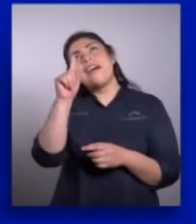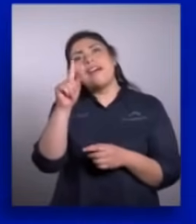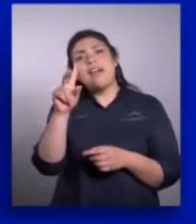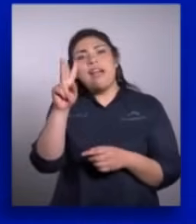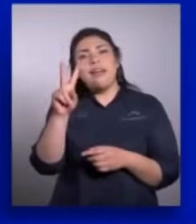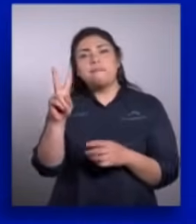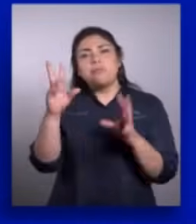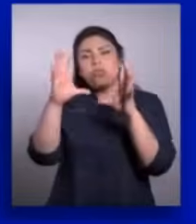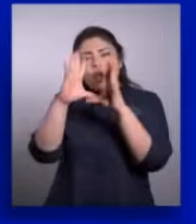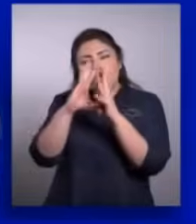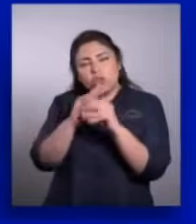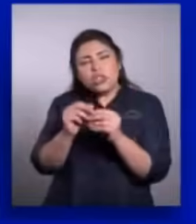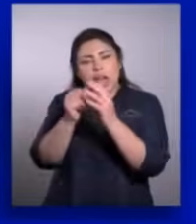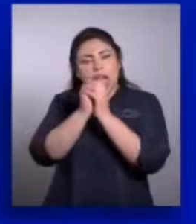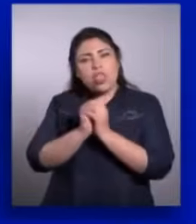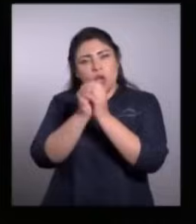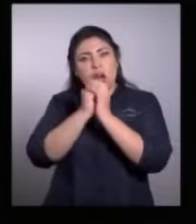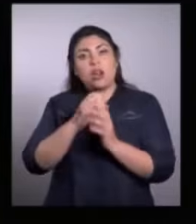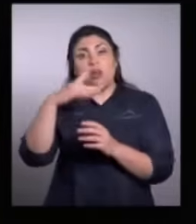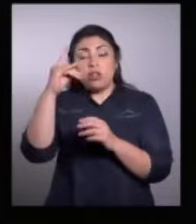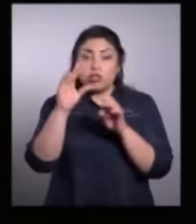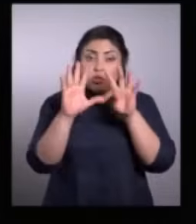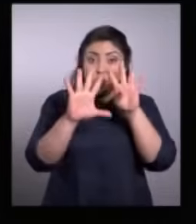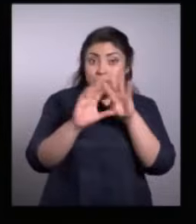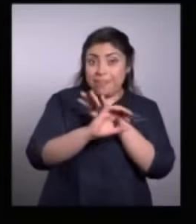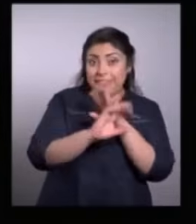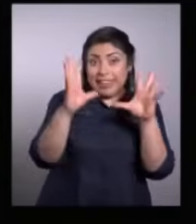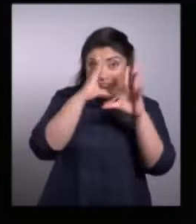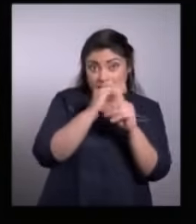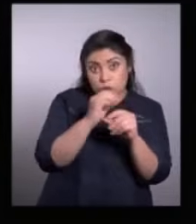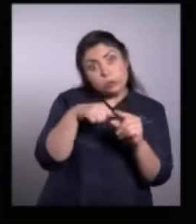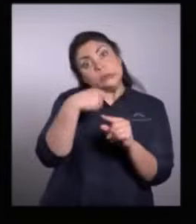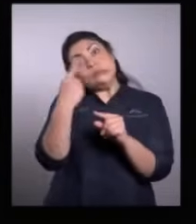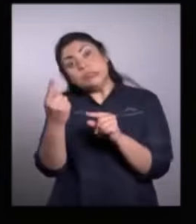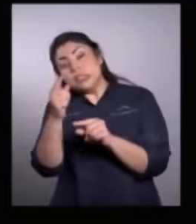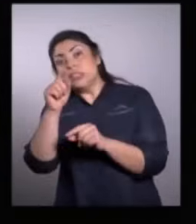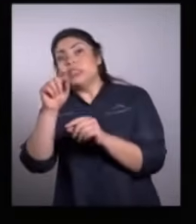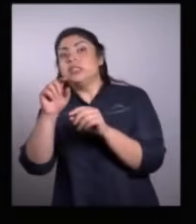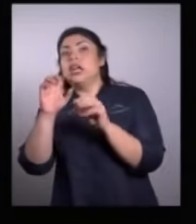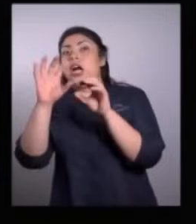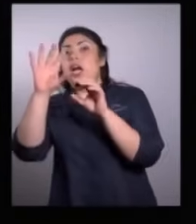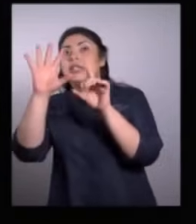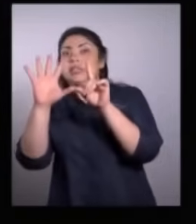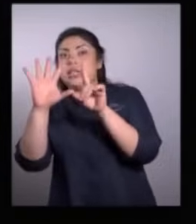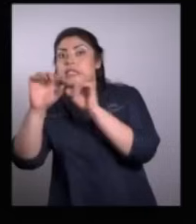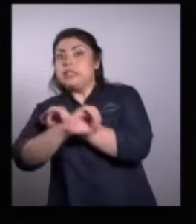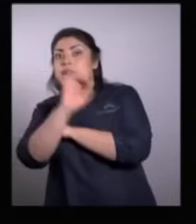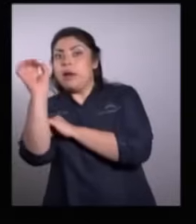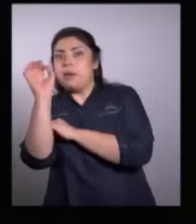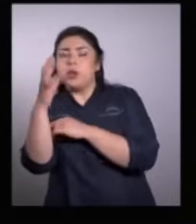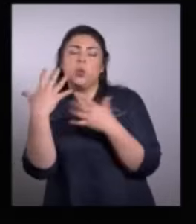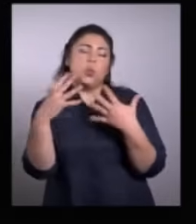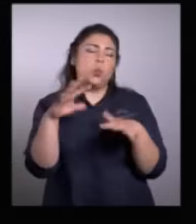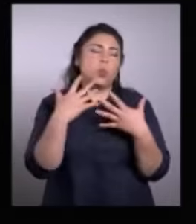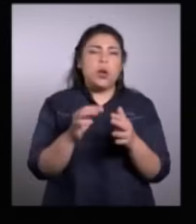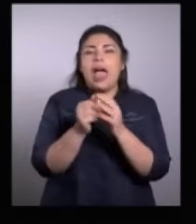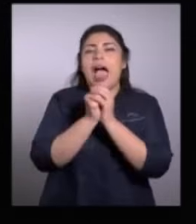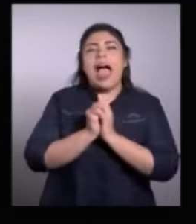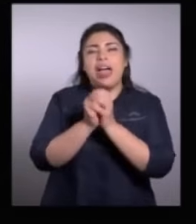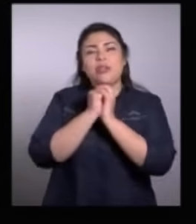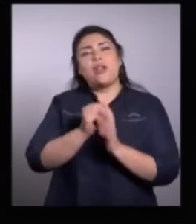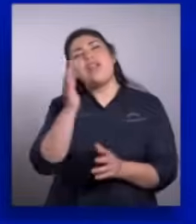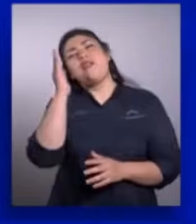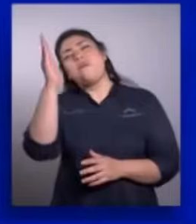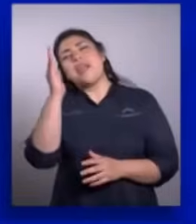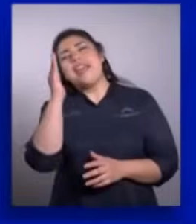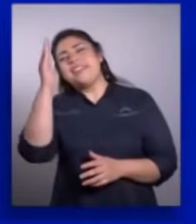la mañana, lavando, adorando, danzando, recibiendo palabras, estudiándola, compartiendo, tomando cafecito, orando unos por